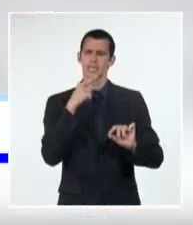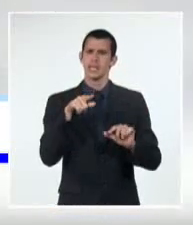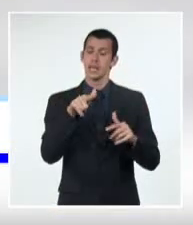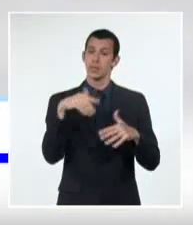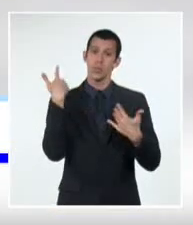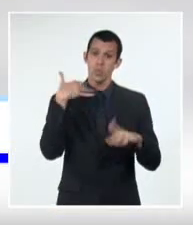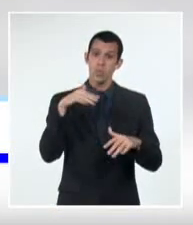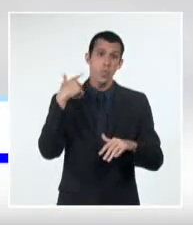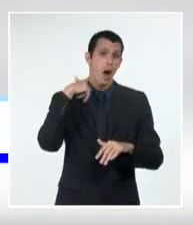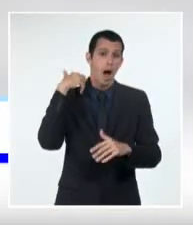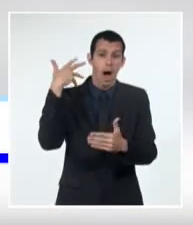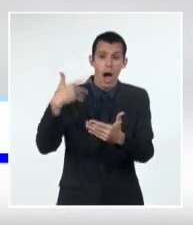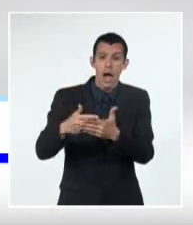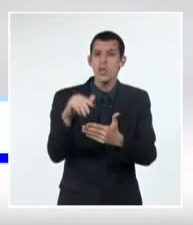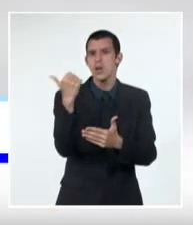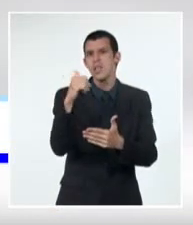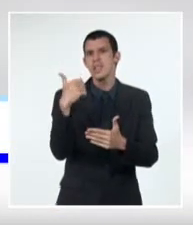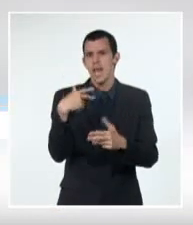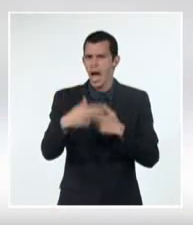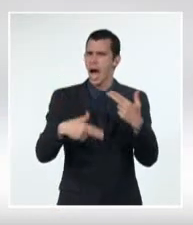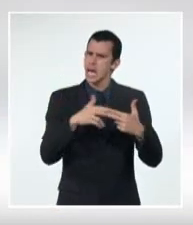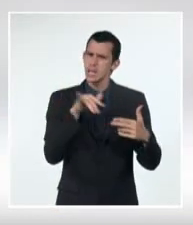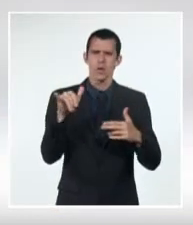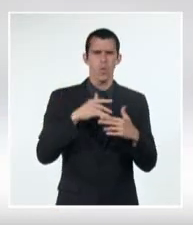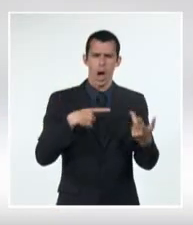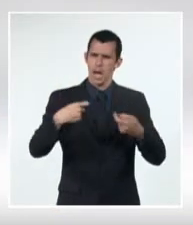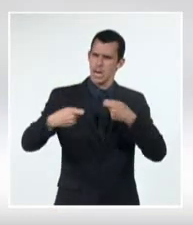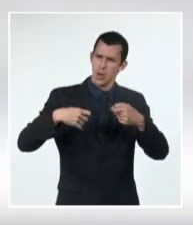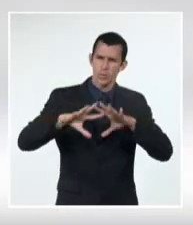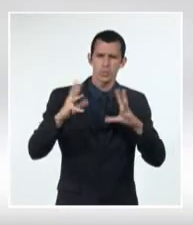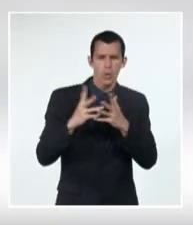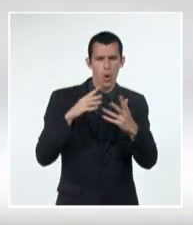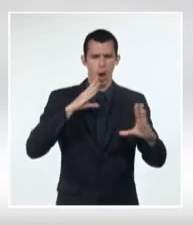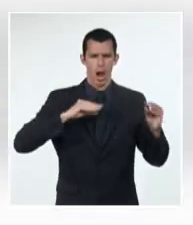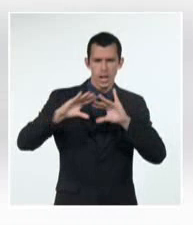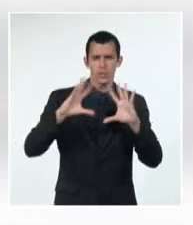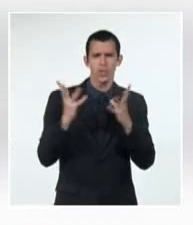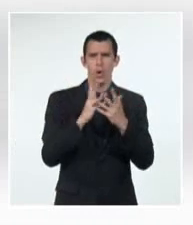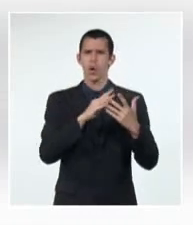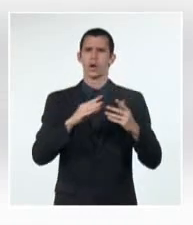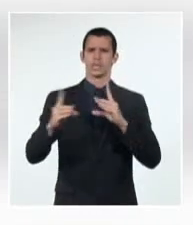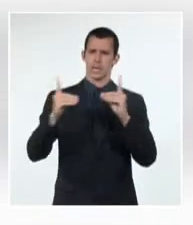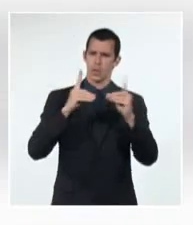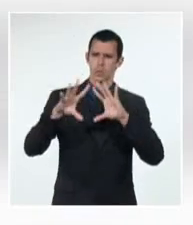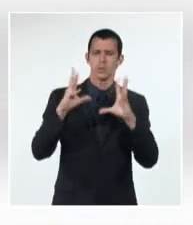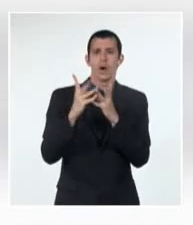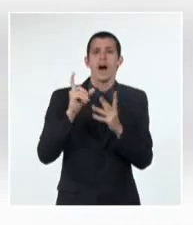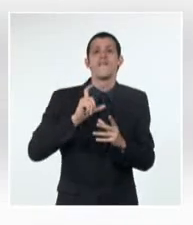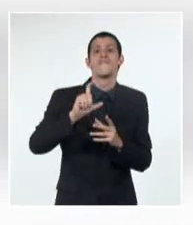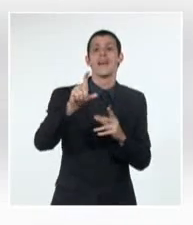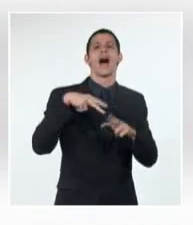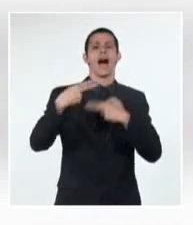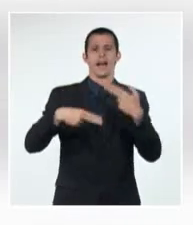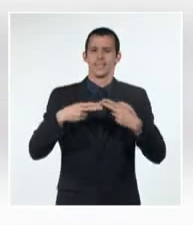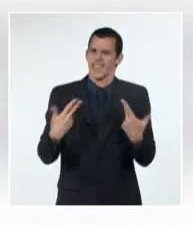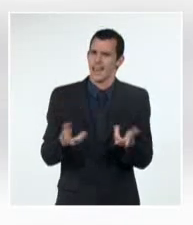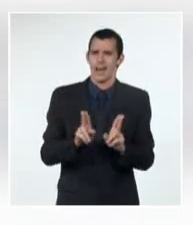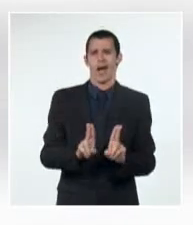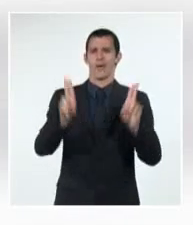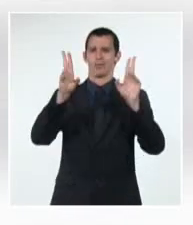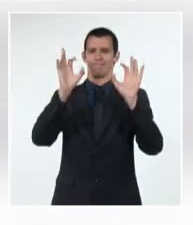de negociaciones, es un hito histórico en la preservación y el uso sostenible de la vida y los ecosistemas